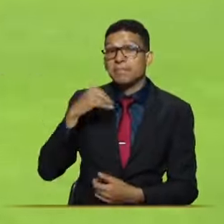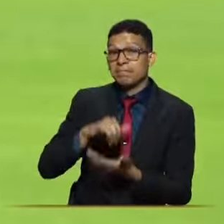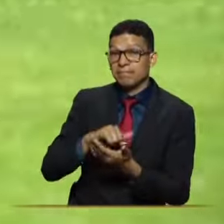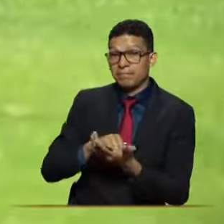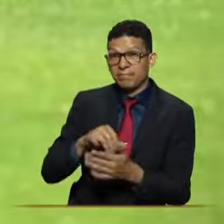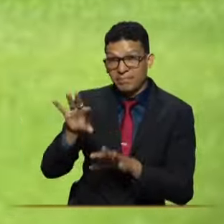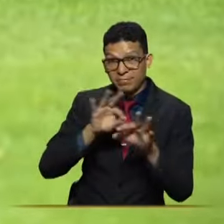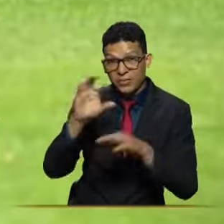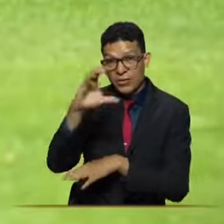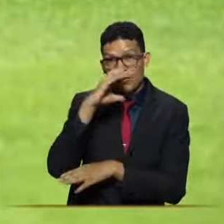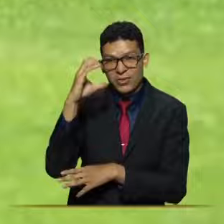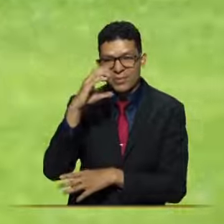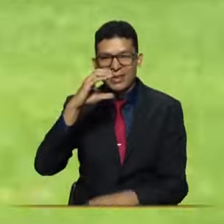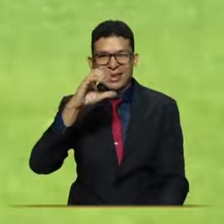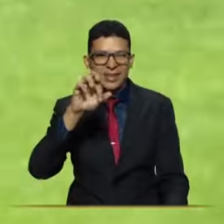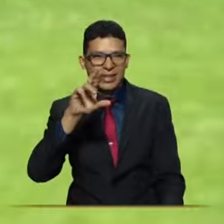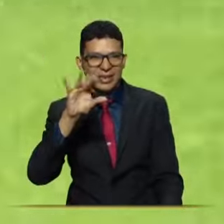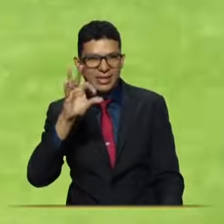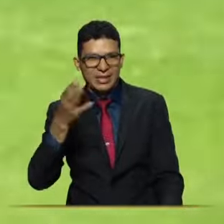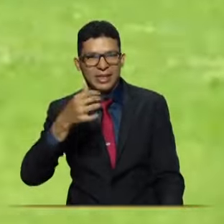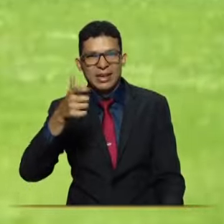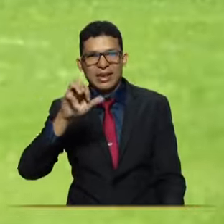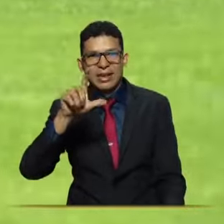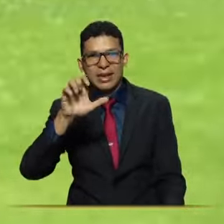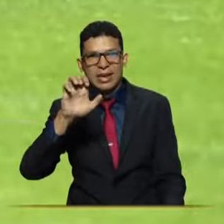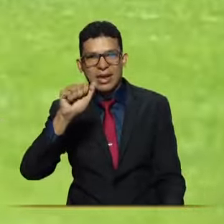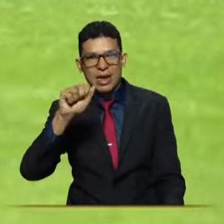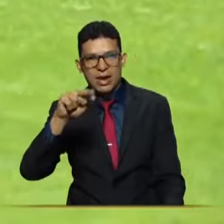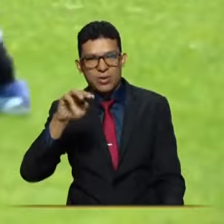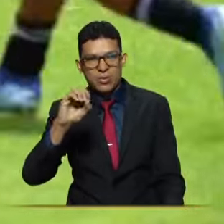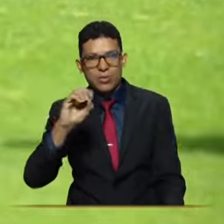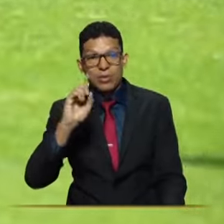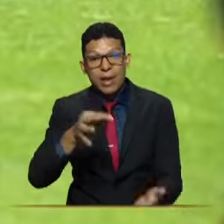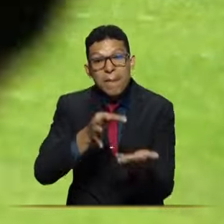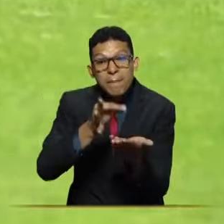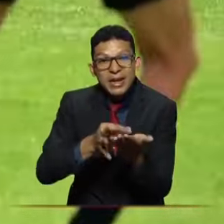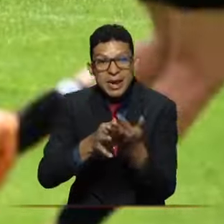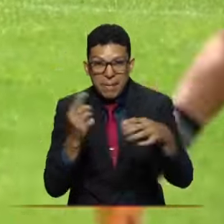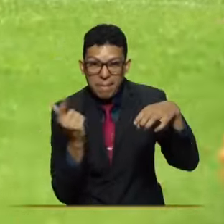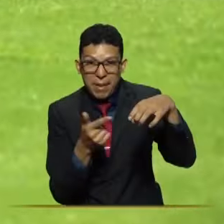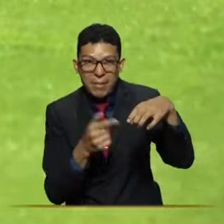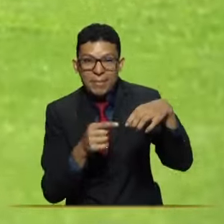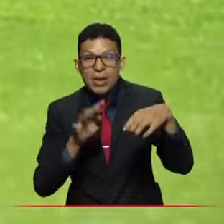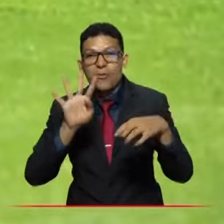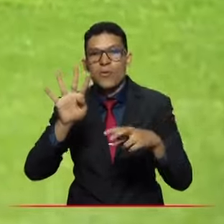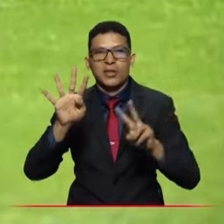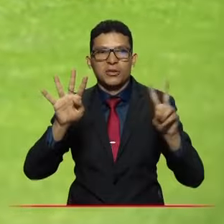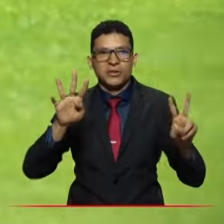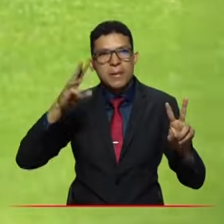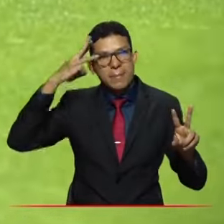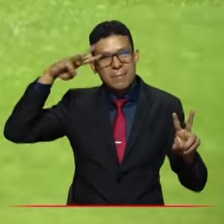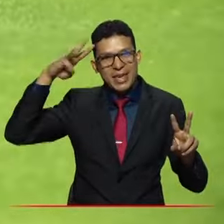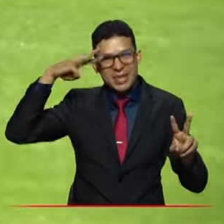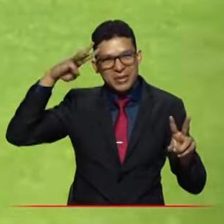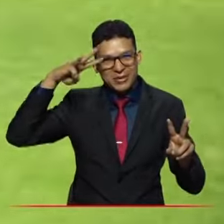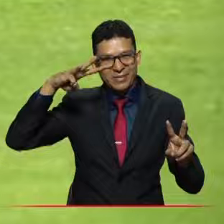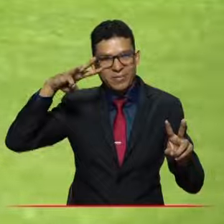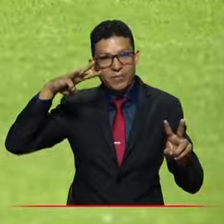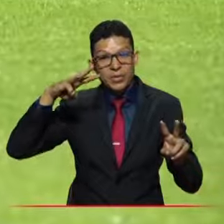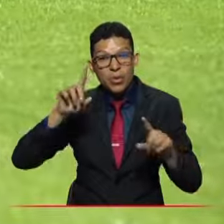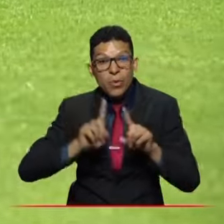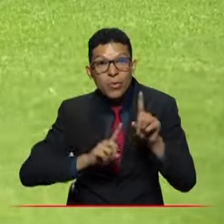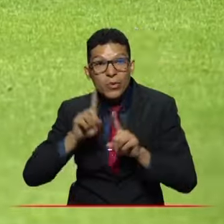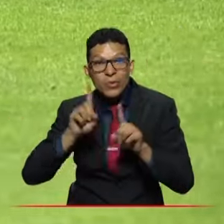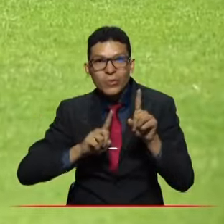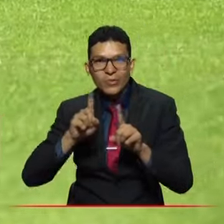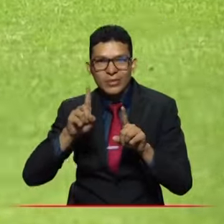Colombia de Carlos Galeano superó en el lanzamiento libre desde el punto penal 4-2 a México, después de haber empatado a un gol